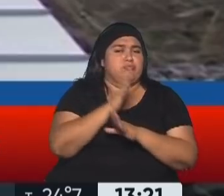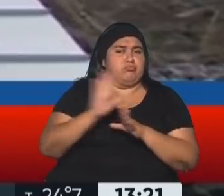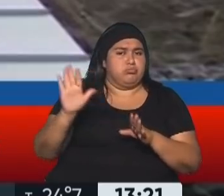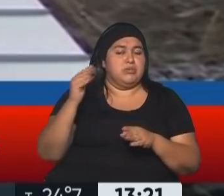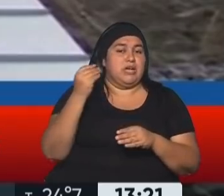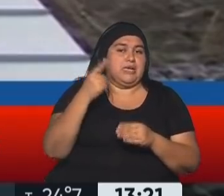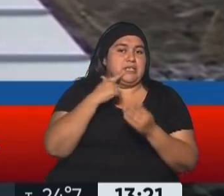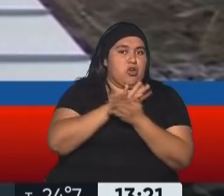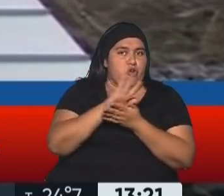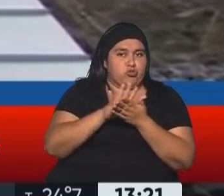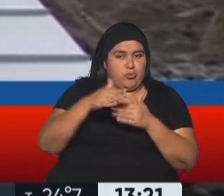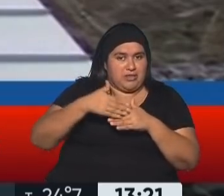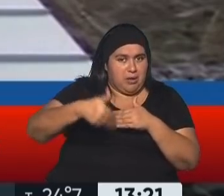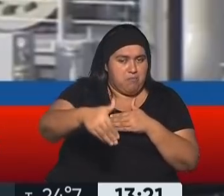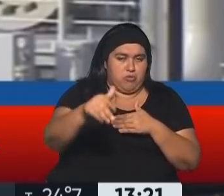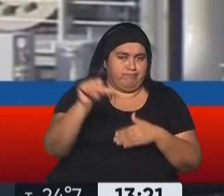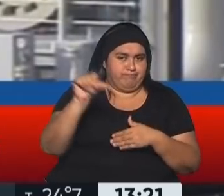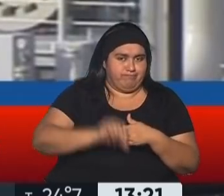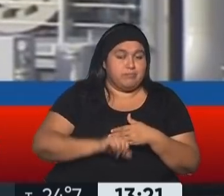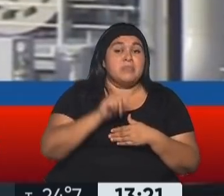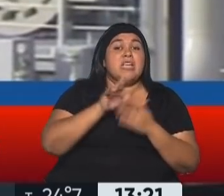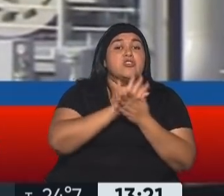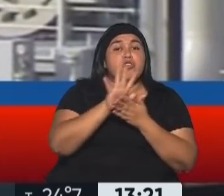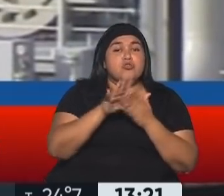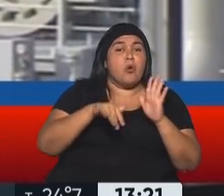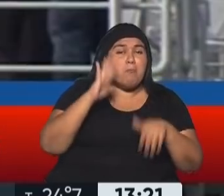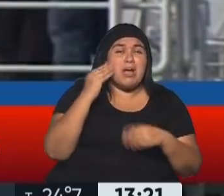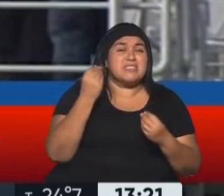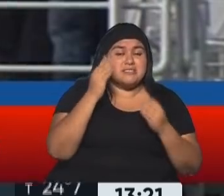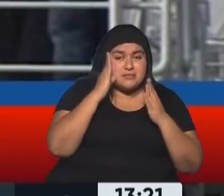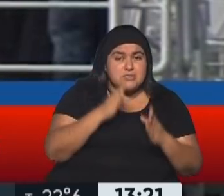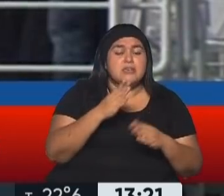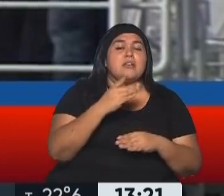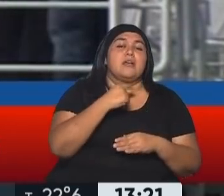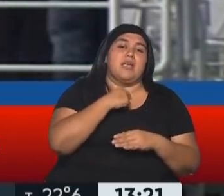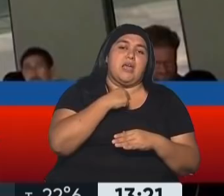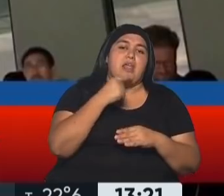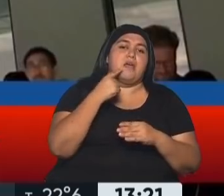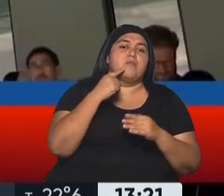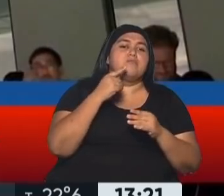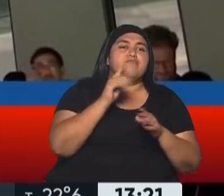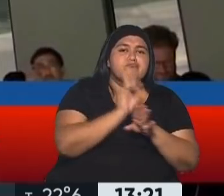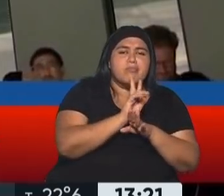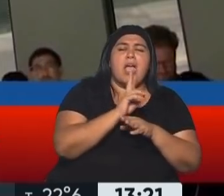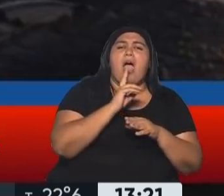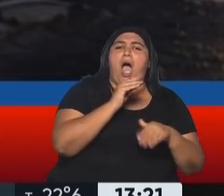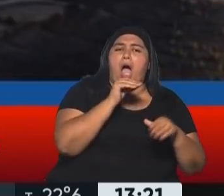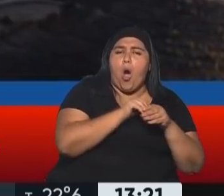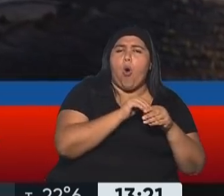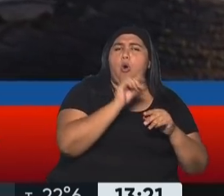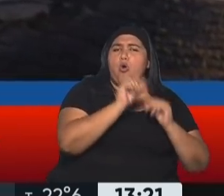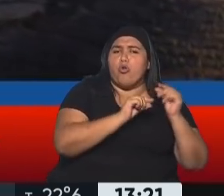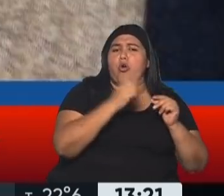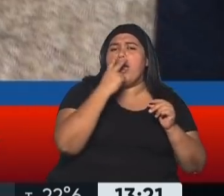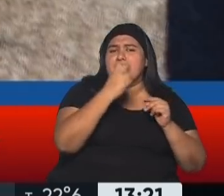se resolverá en el corto plazo. La solución que consideran es una combinación de ahorro, nuevos proveedores, mayor uso